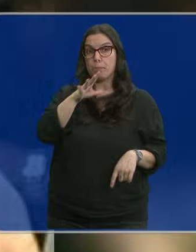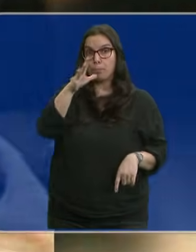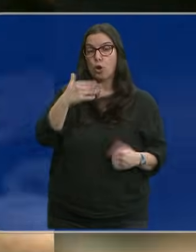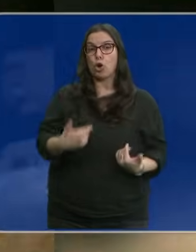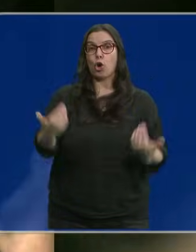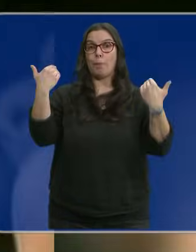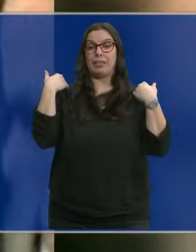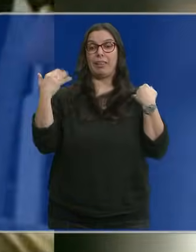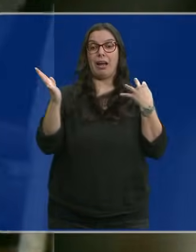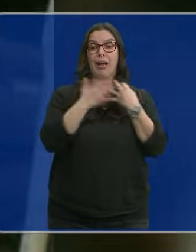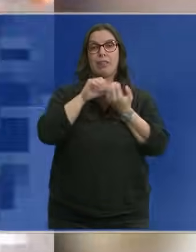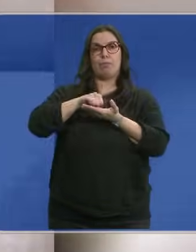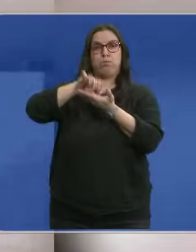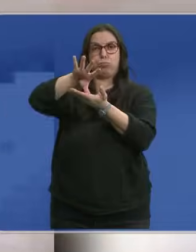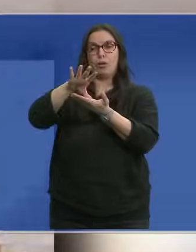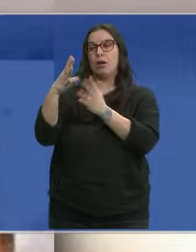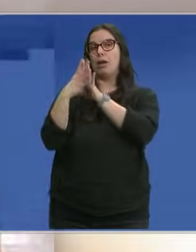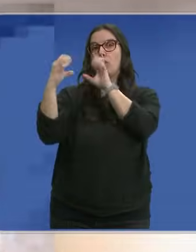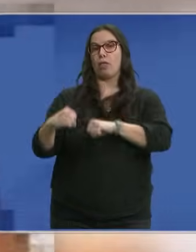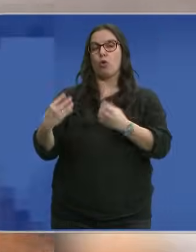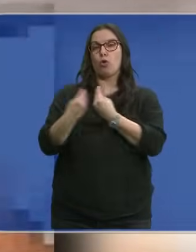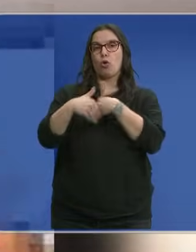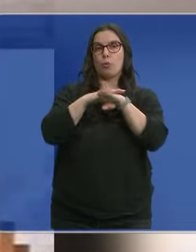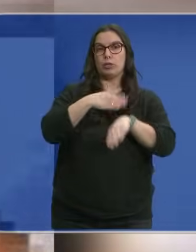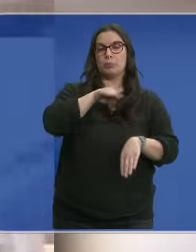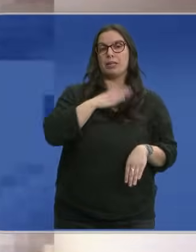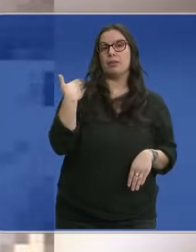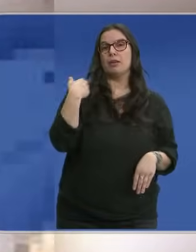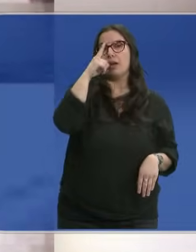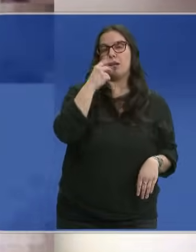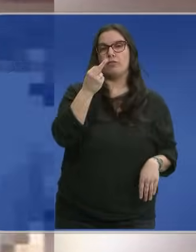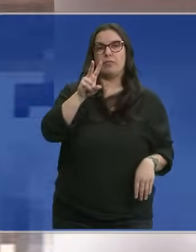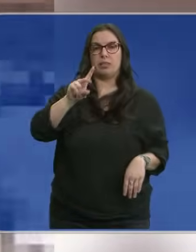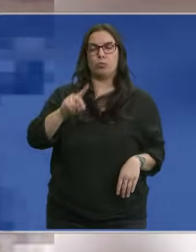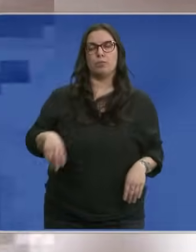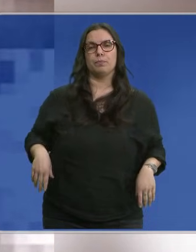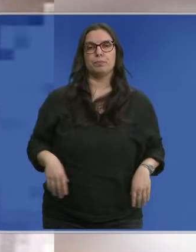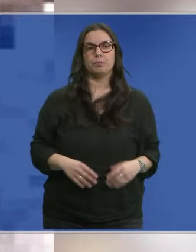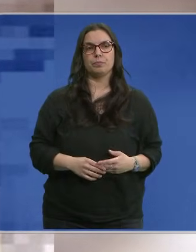traspaso de competencias penitenciarias acordado por el Gobierno central en 2021.